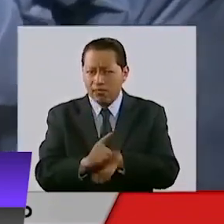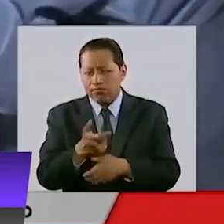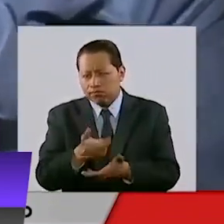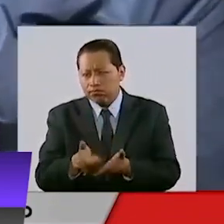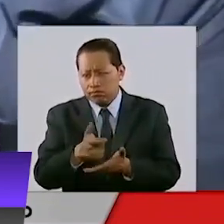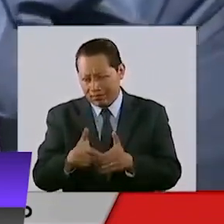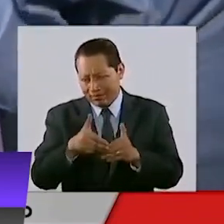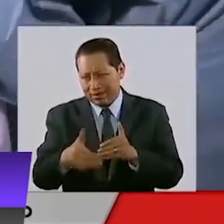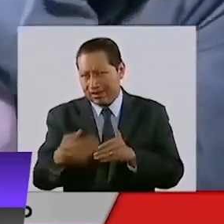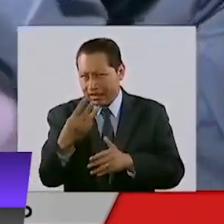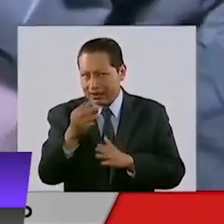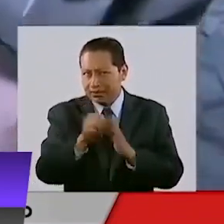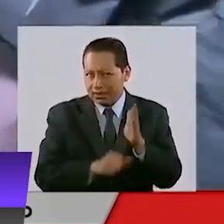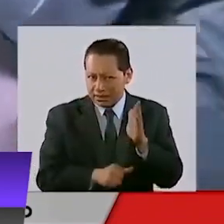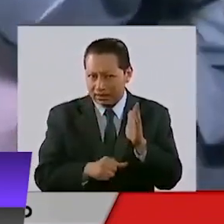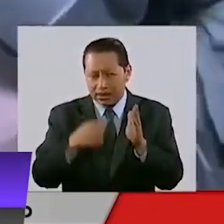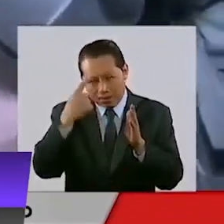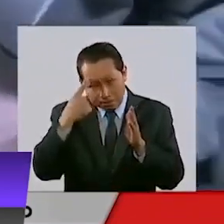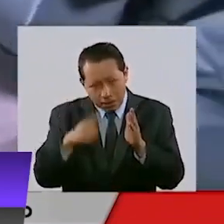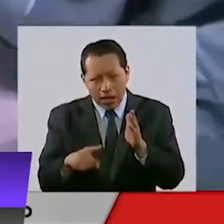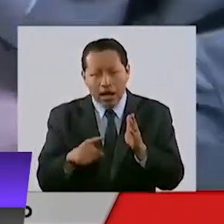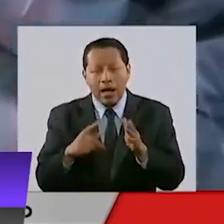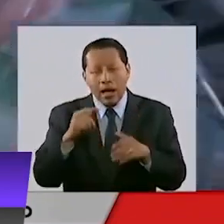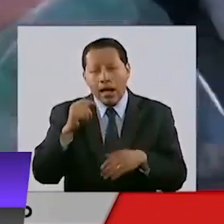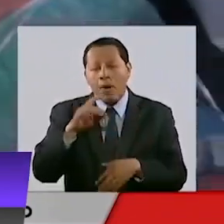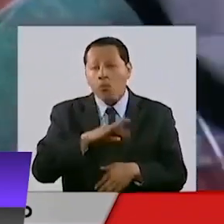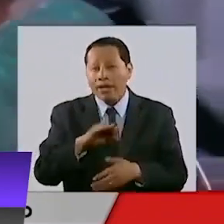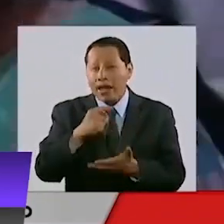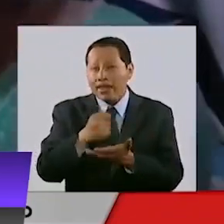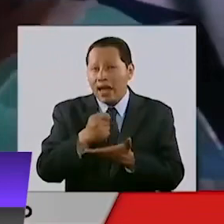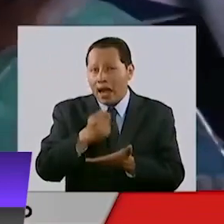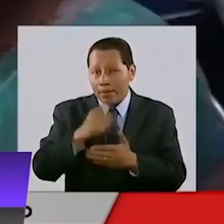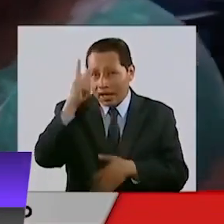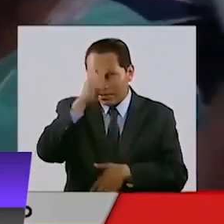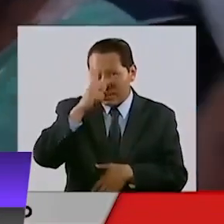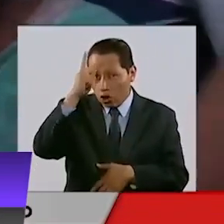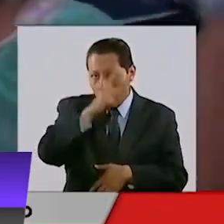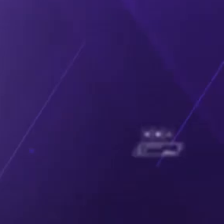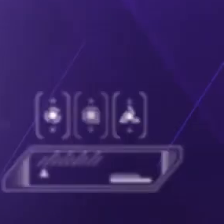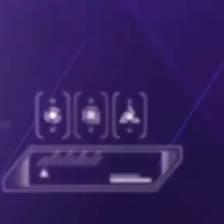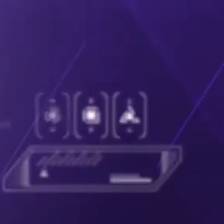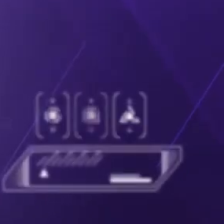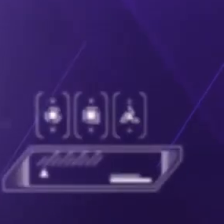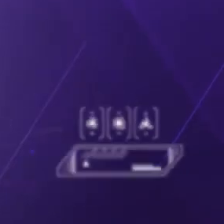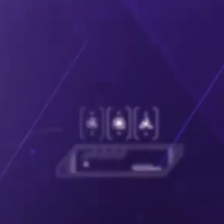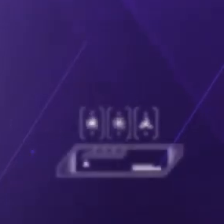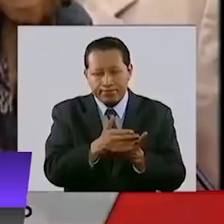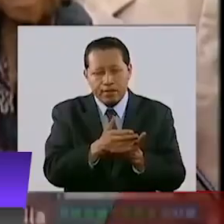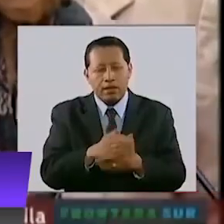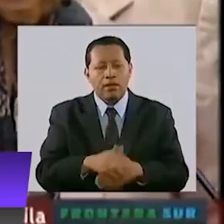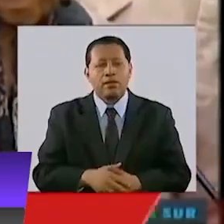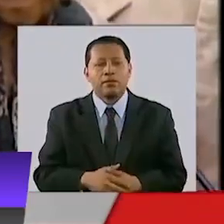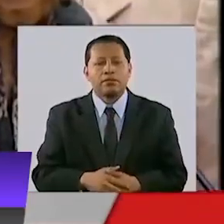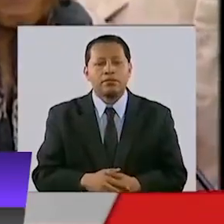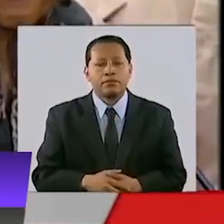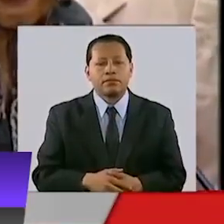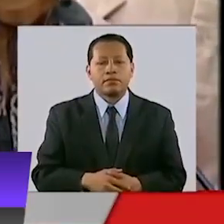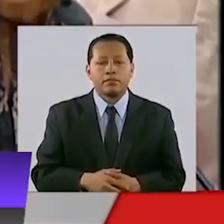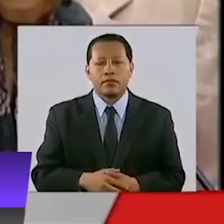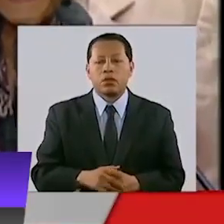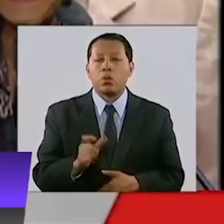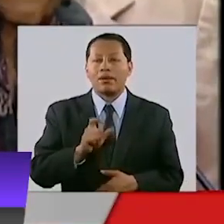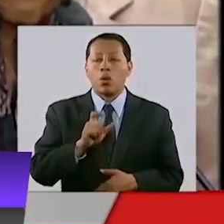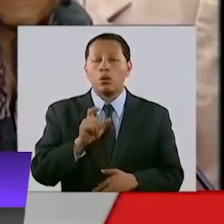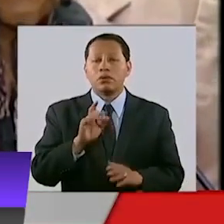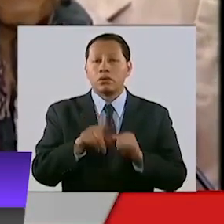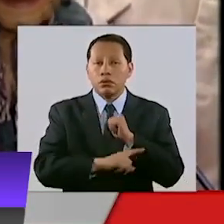3 meses posteriores, esto para asistir a terapias psicológicas o de seguimiento. Una depresión posparto